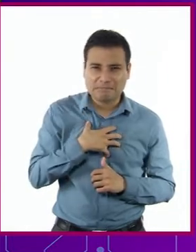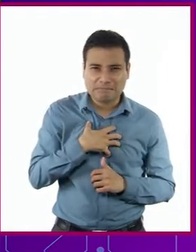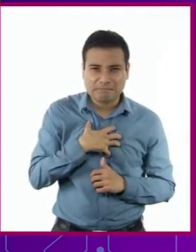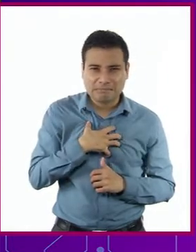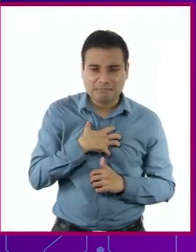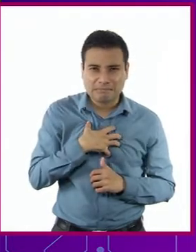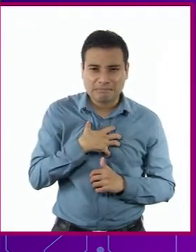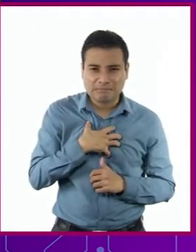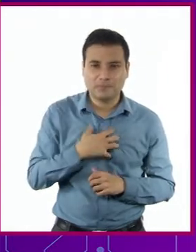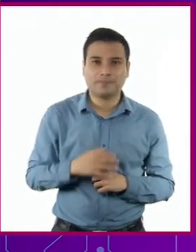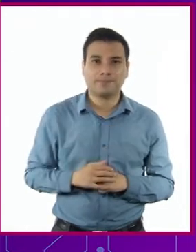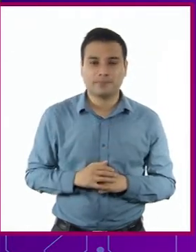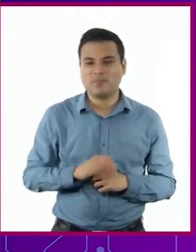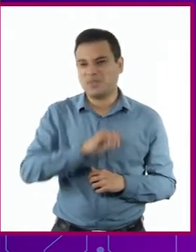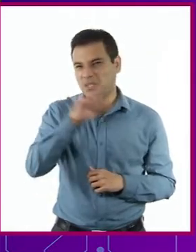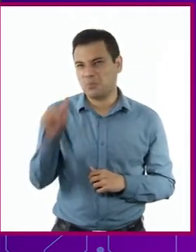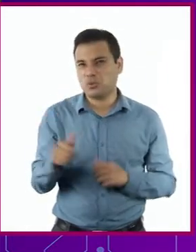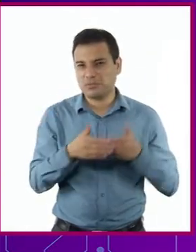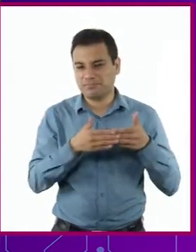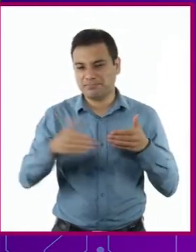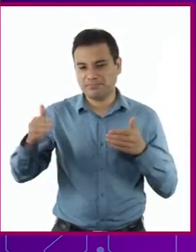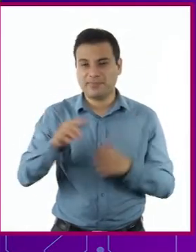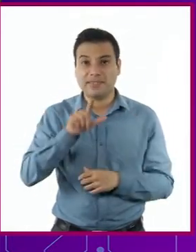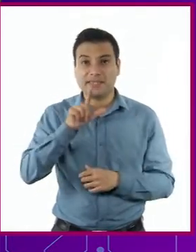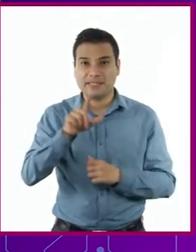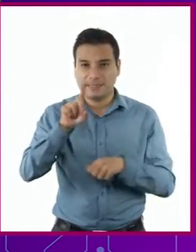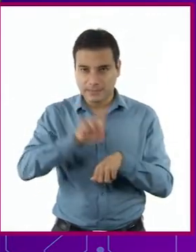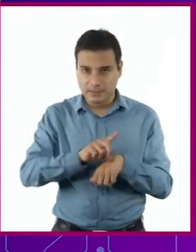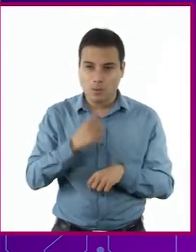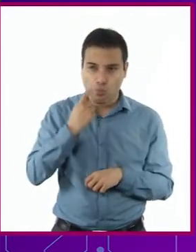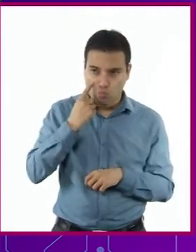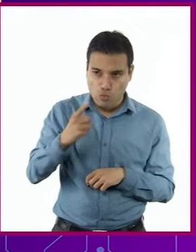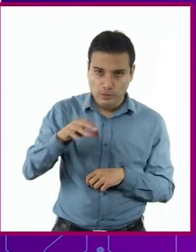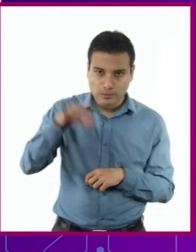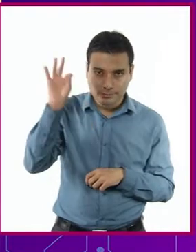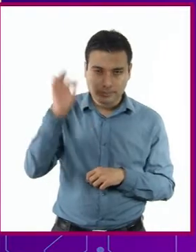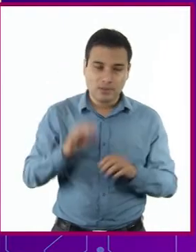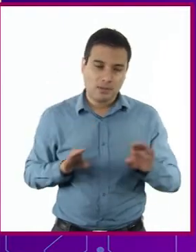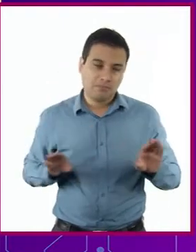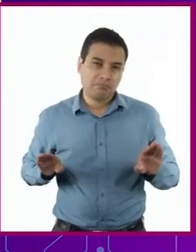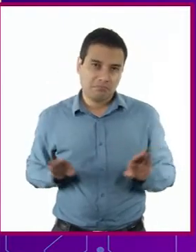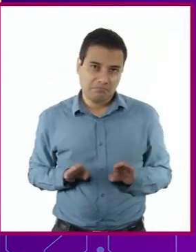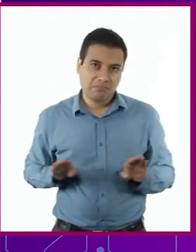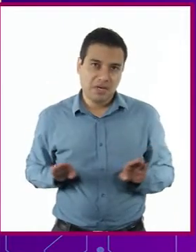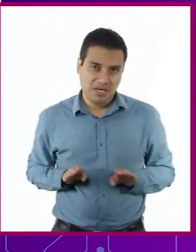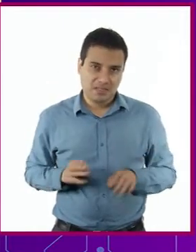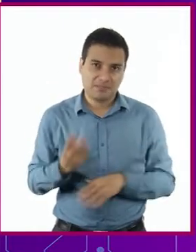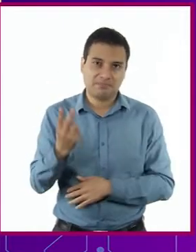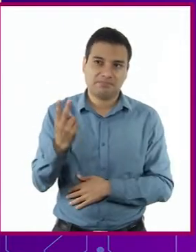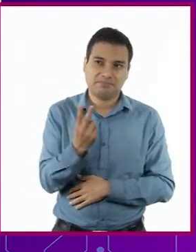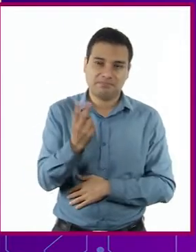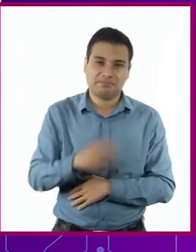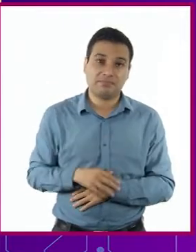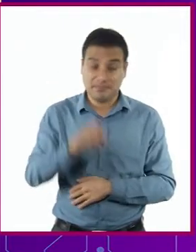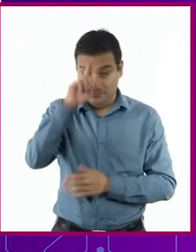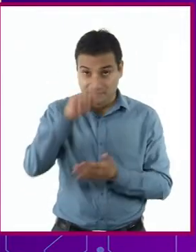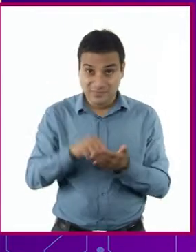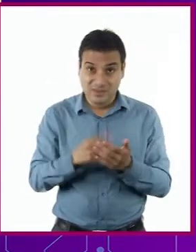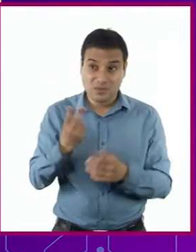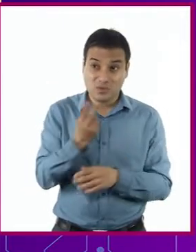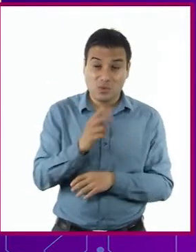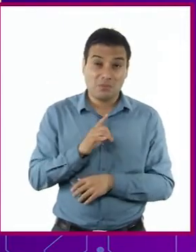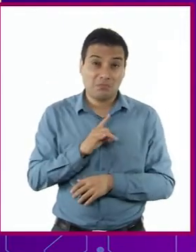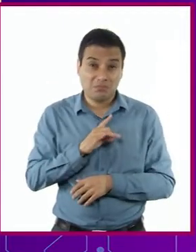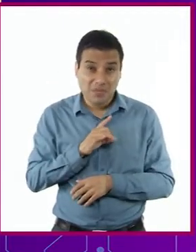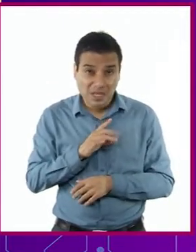Como a los 17 días encontraron a una pareja que yo creo que por el temor, por el miedo, por